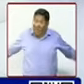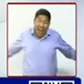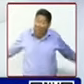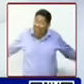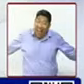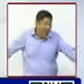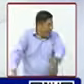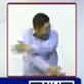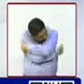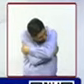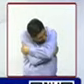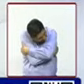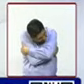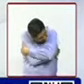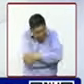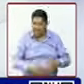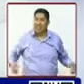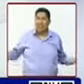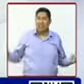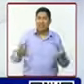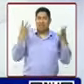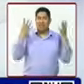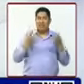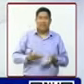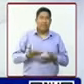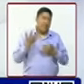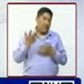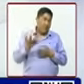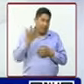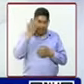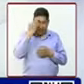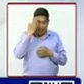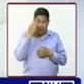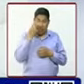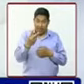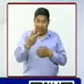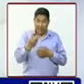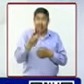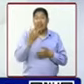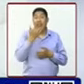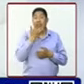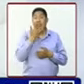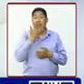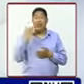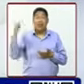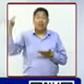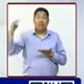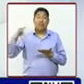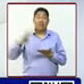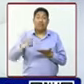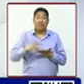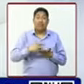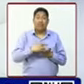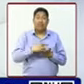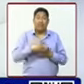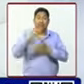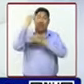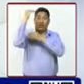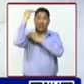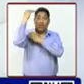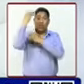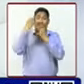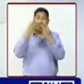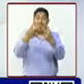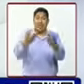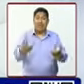Sí. En estas fechas, ¿no? En estas fechas. Te voy a invitar, les invito a ustedes también a ver lo que pasa en el Aeropuerto Internacional de Birubiru en Santa